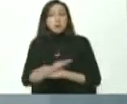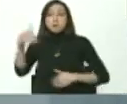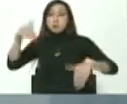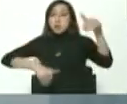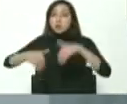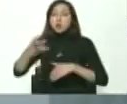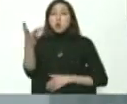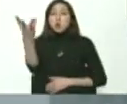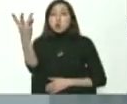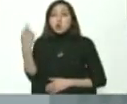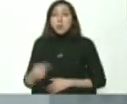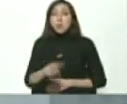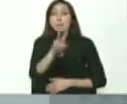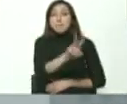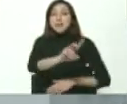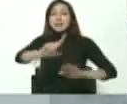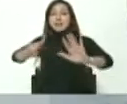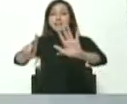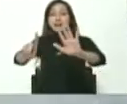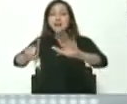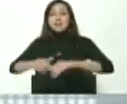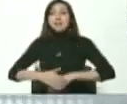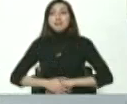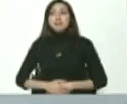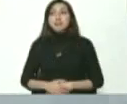número 26.